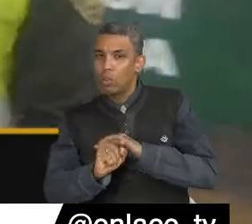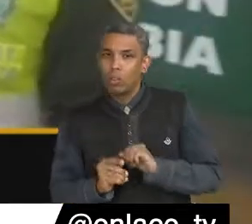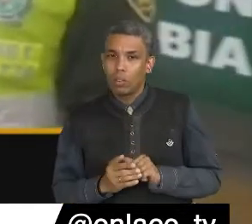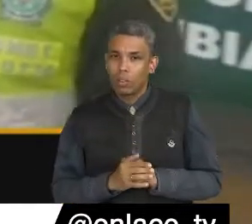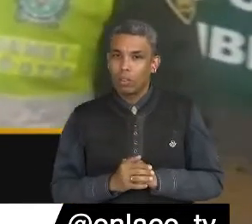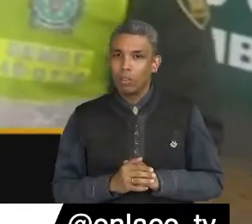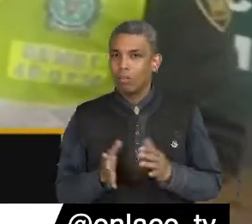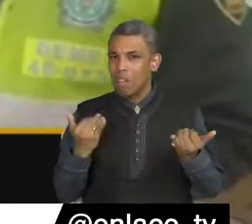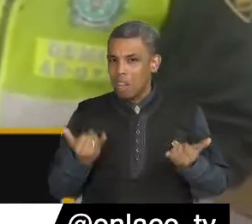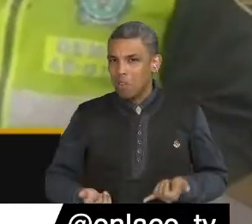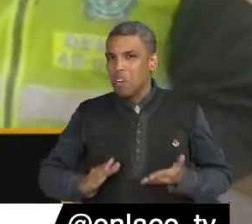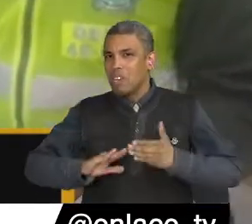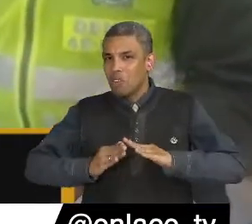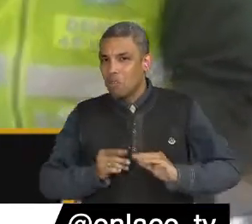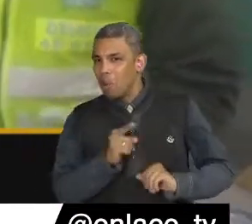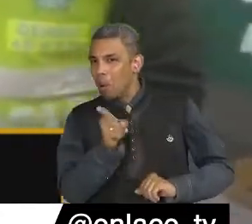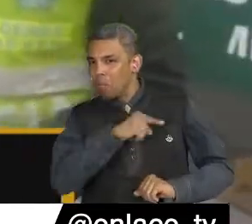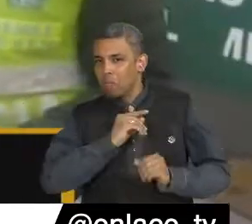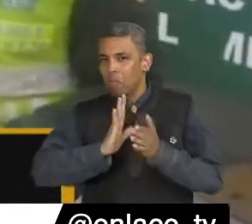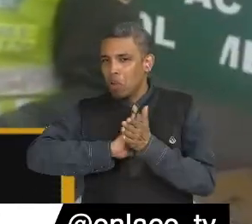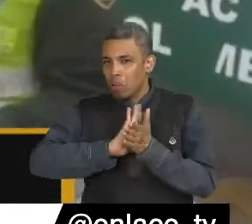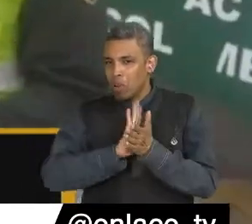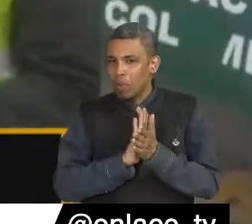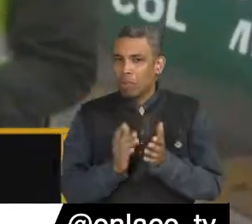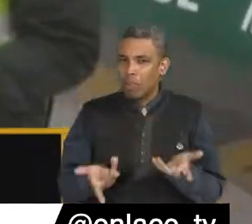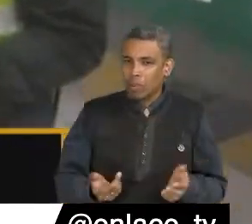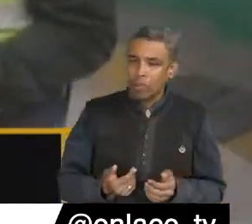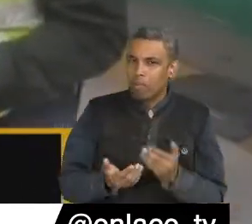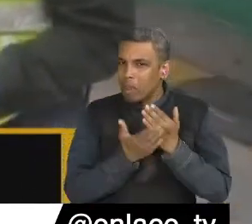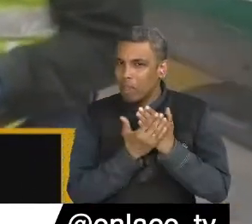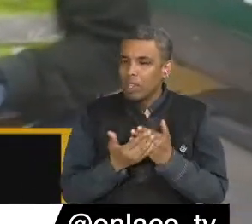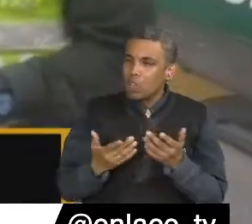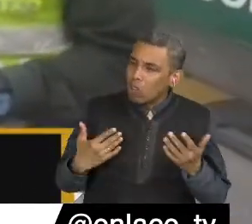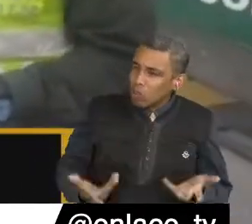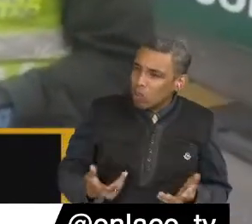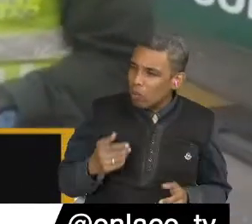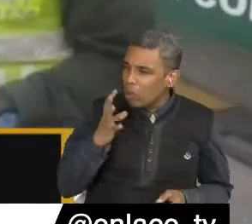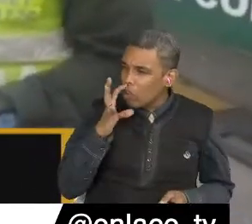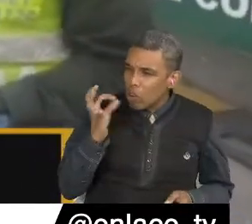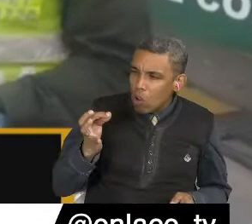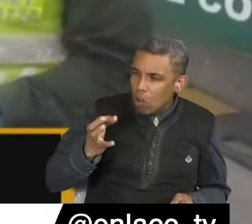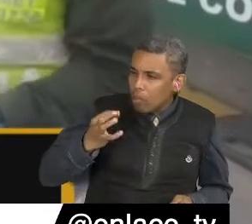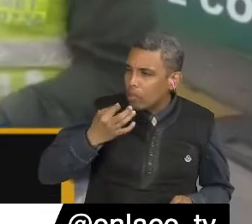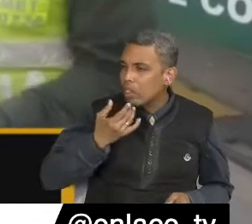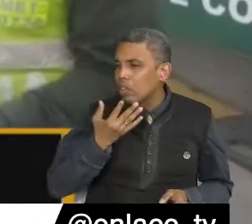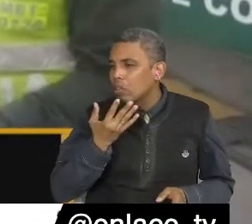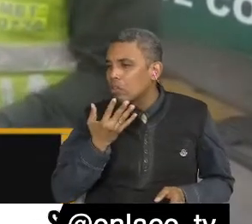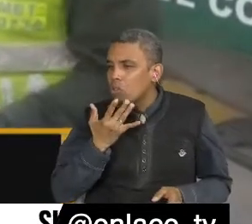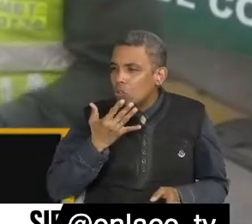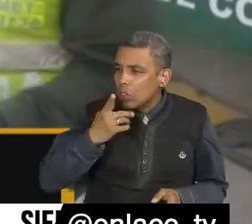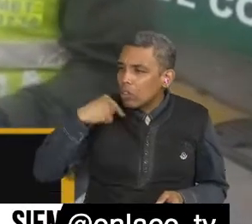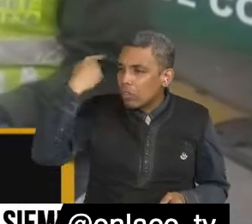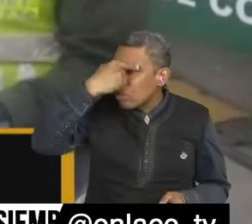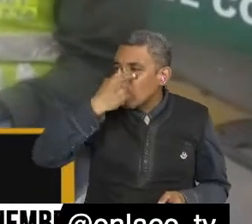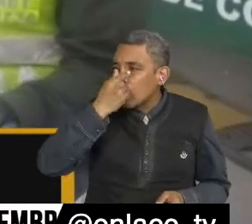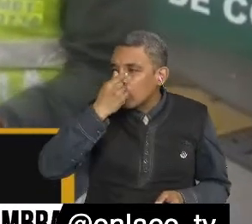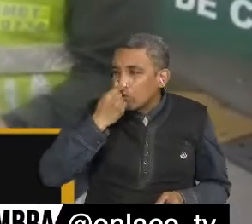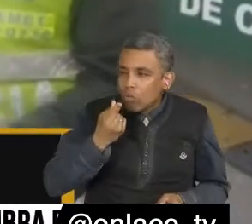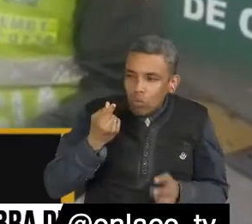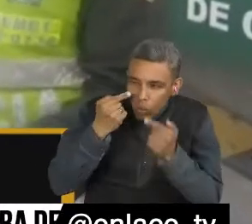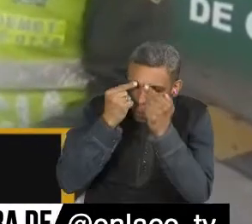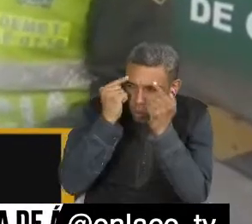la ciudadanía se llega a un lugar y dentro de lo que se habla de plan candado y lo que se está fomentando en estos momentos en Barranca